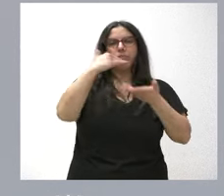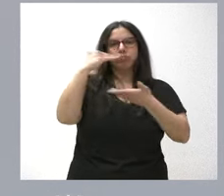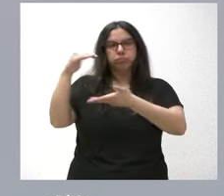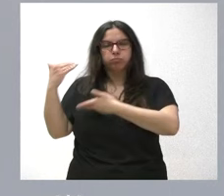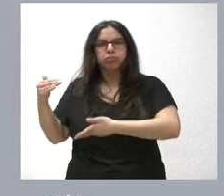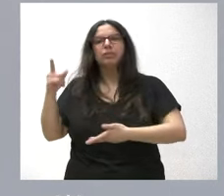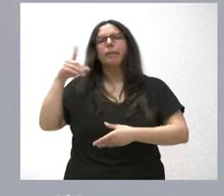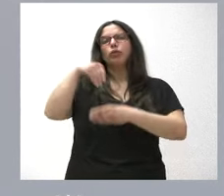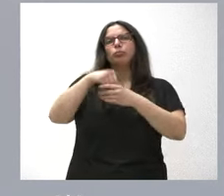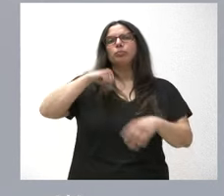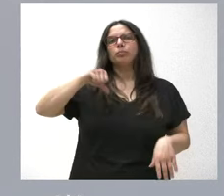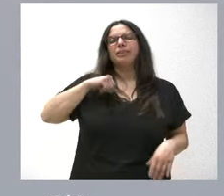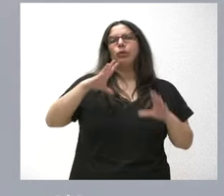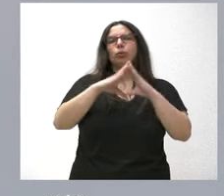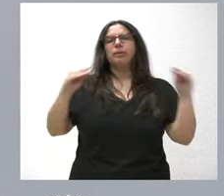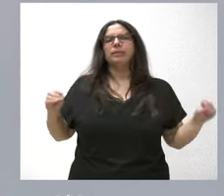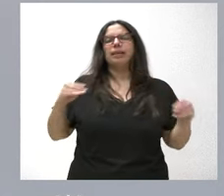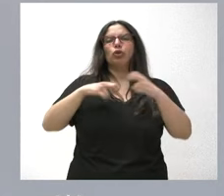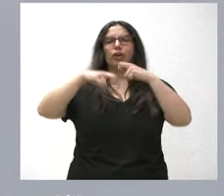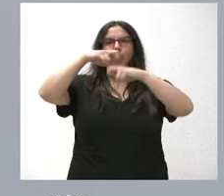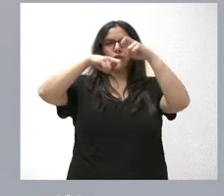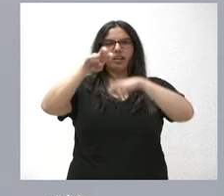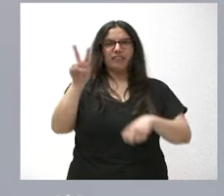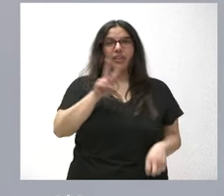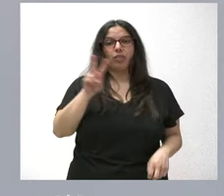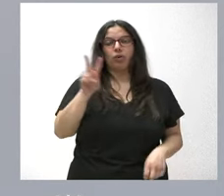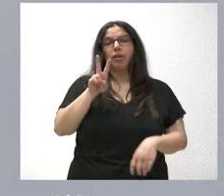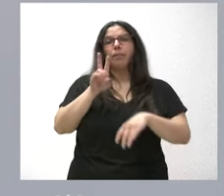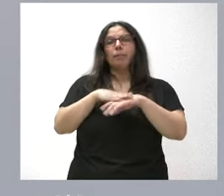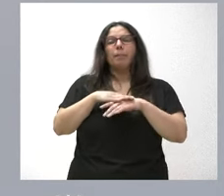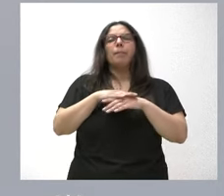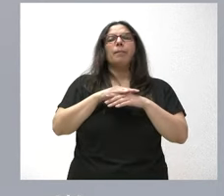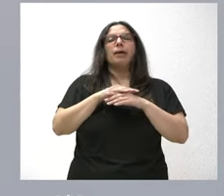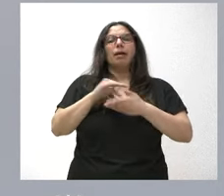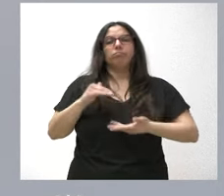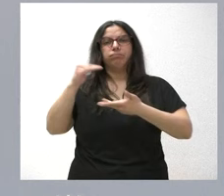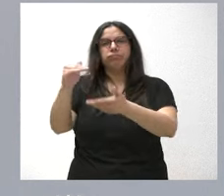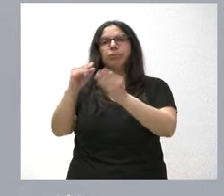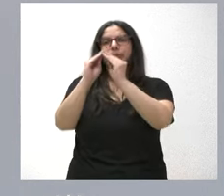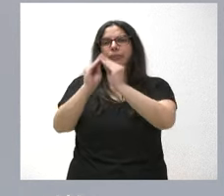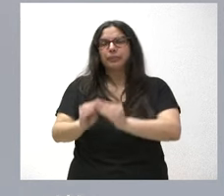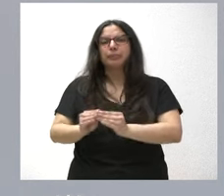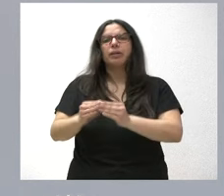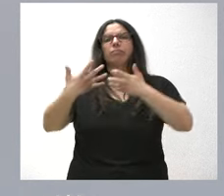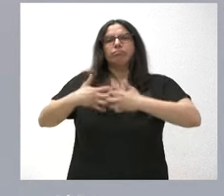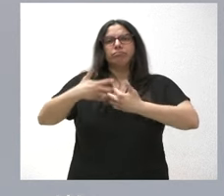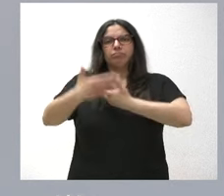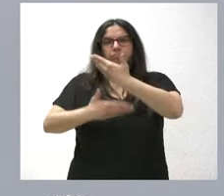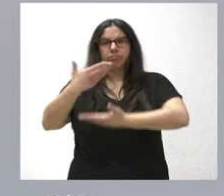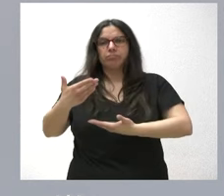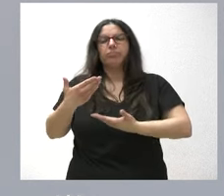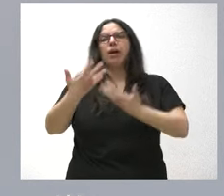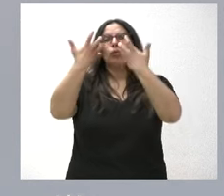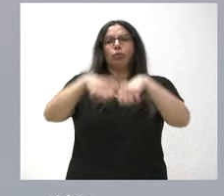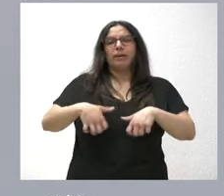patológica en el Hospital Universitario Río Ortega, para suministro, instalación y puesta en funcionamiento automático de dispensación